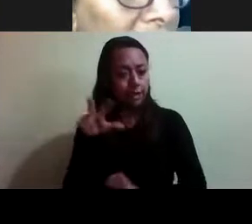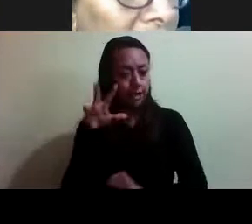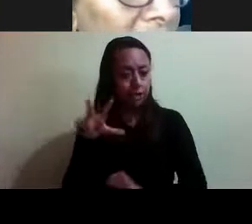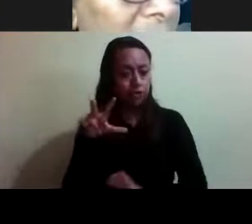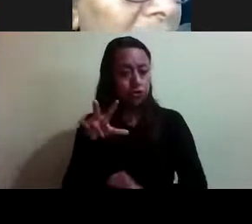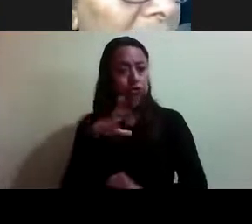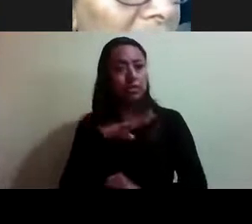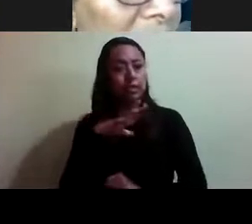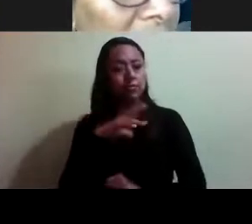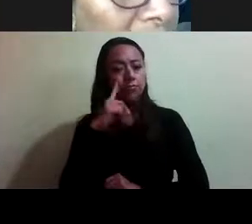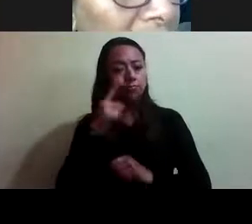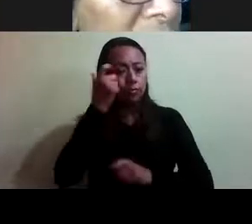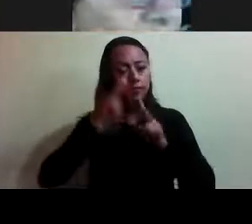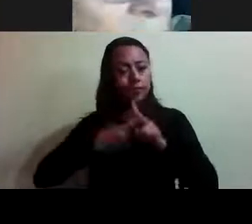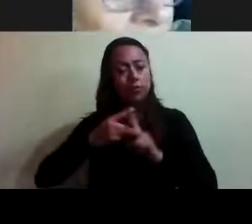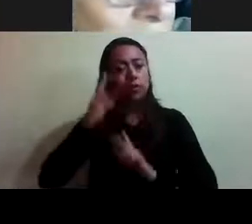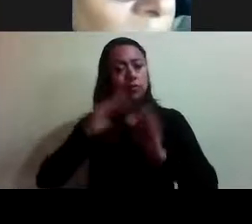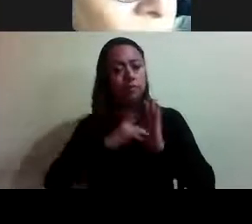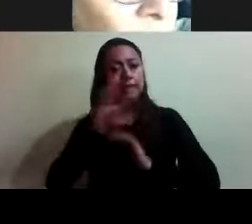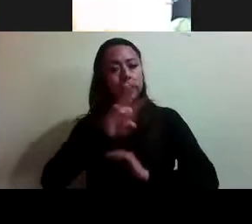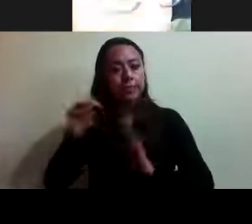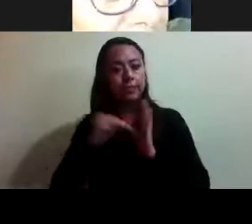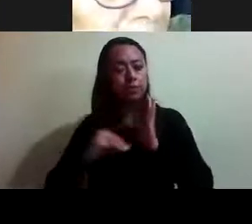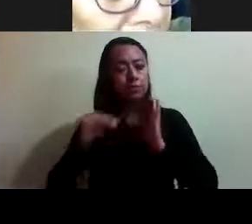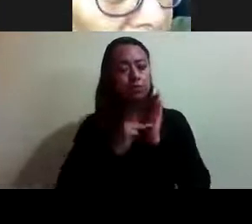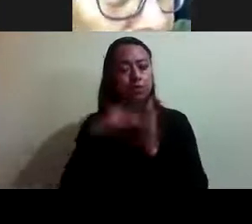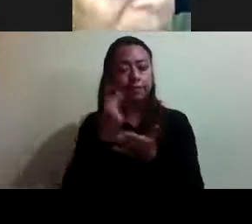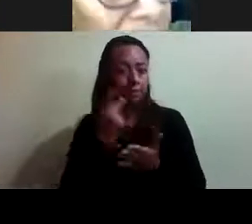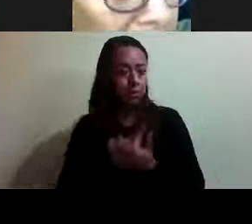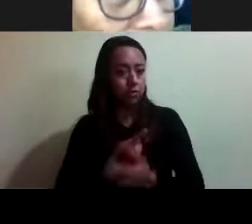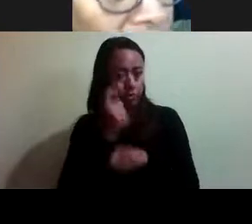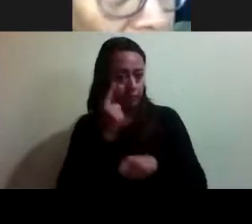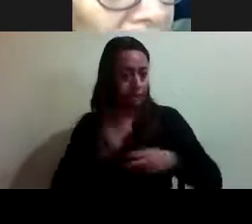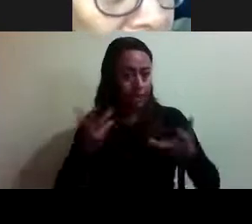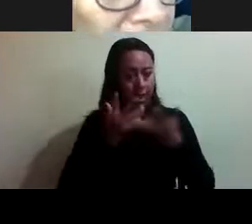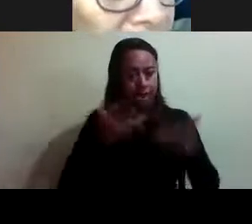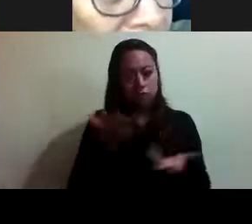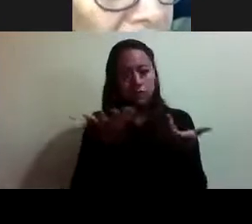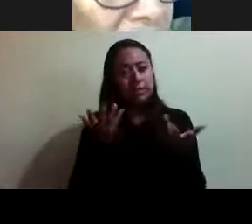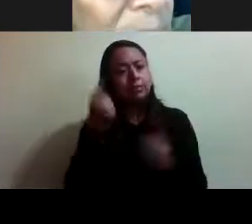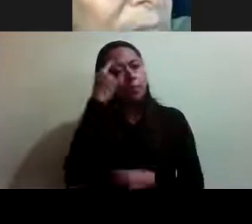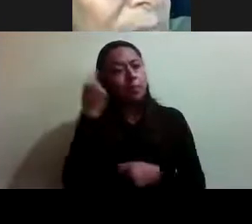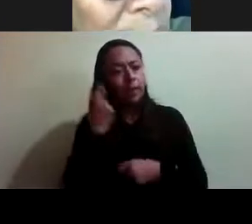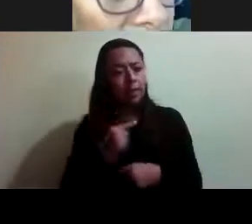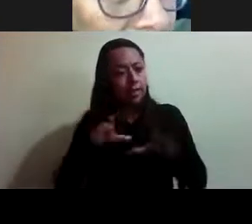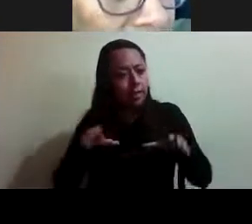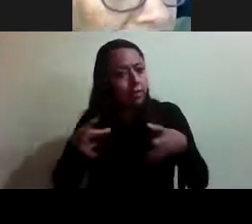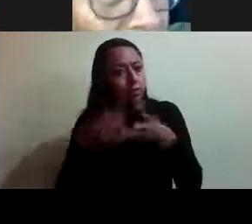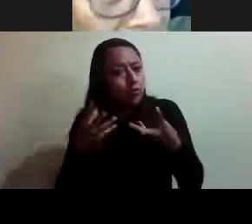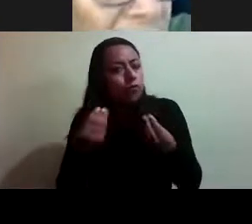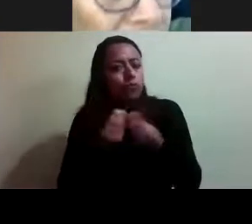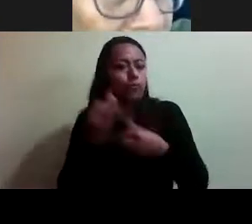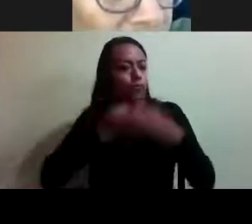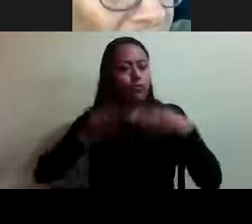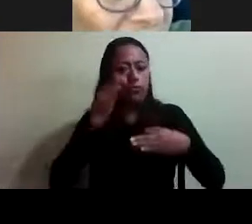de 2.300 millones de pesos. La primera de las acciones generadas de manera colectiva y con